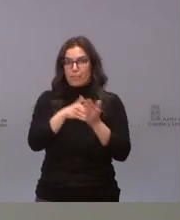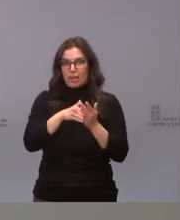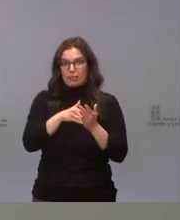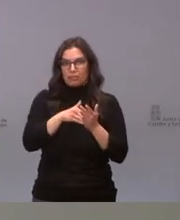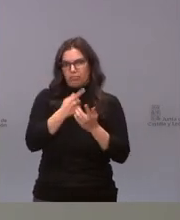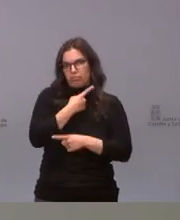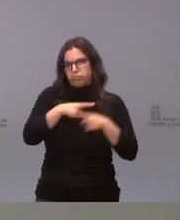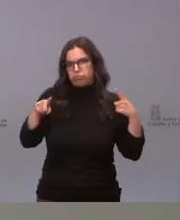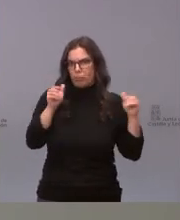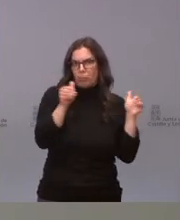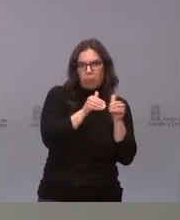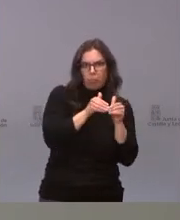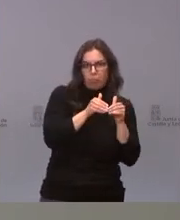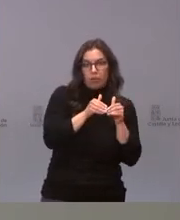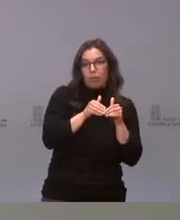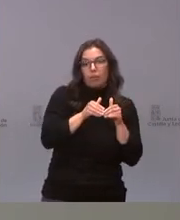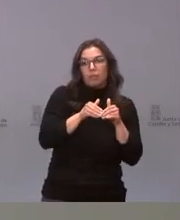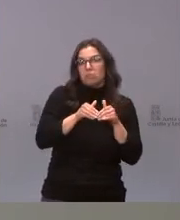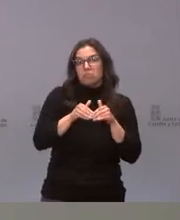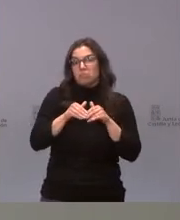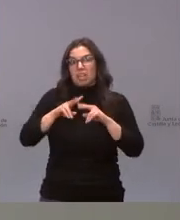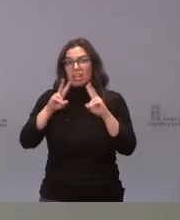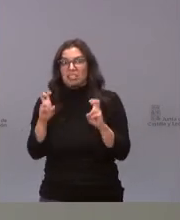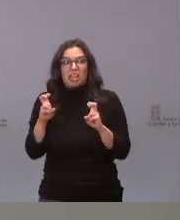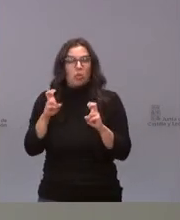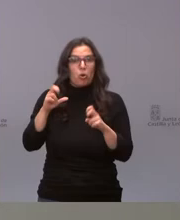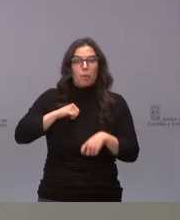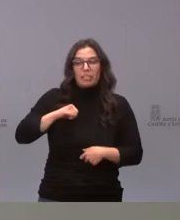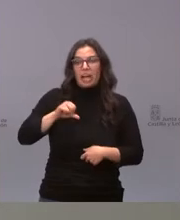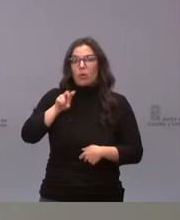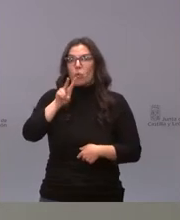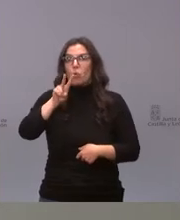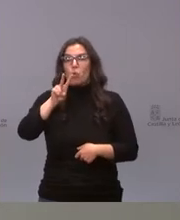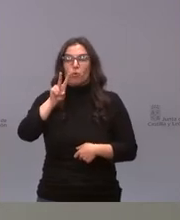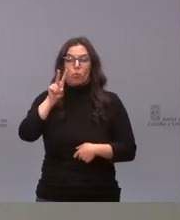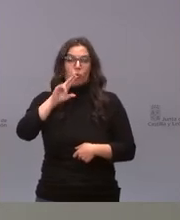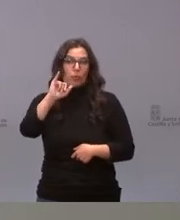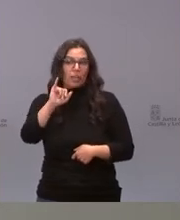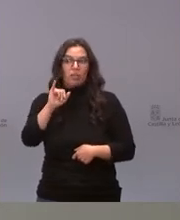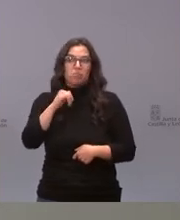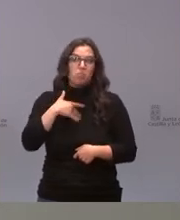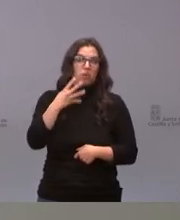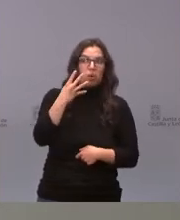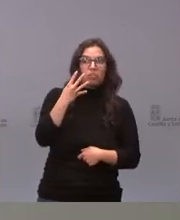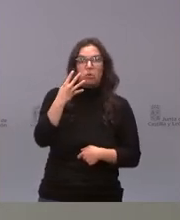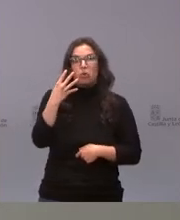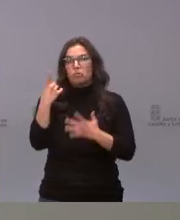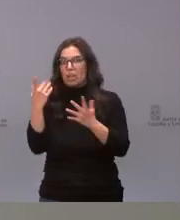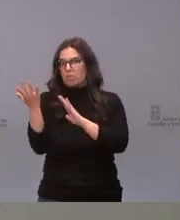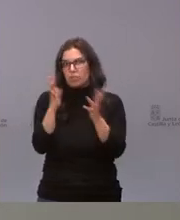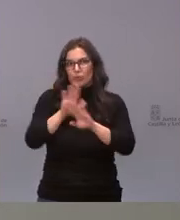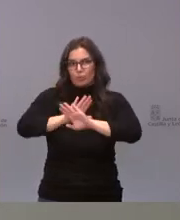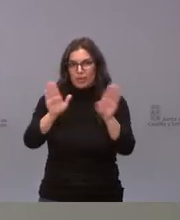teníamos pacientes ingresados en nuestros centros, y en la UBI pues había 4 a 6 pacientes ingresados en nuestra UBI.